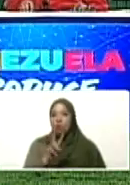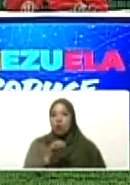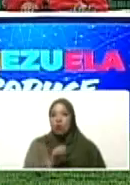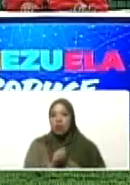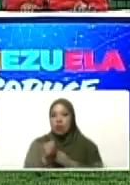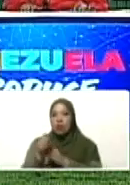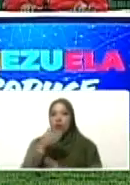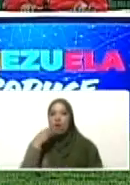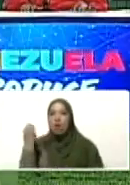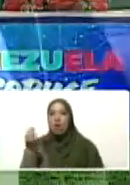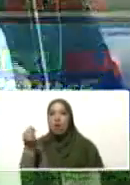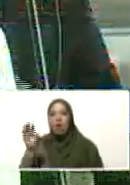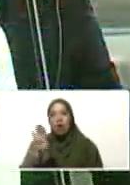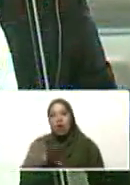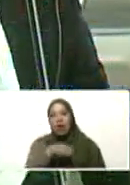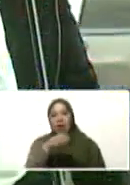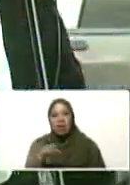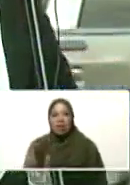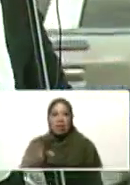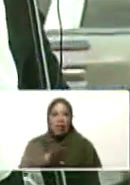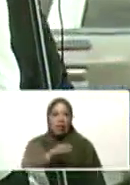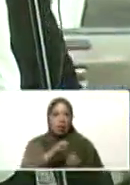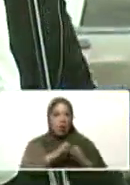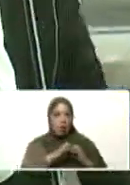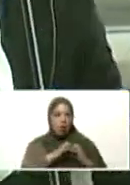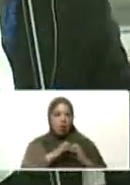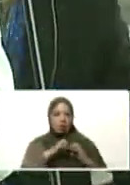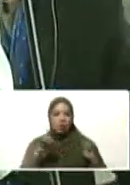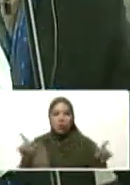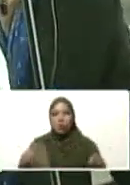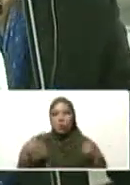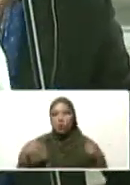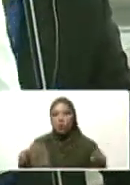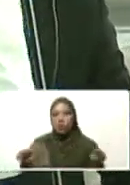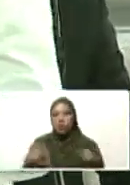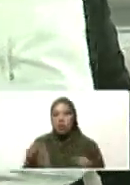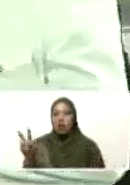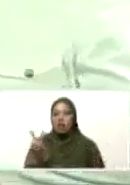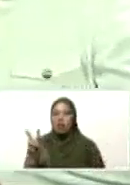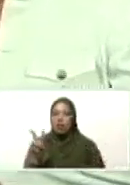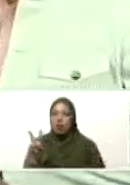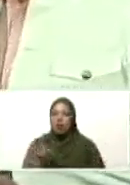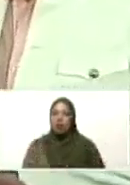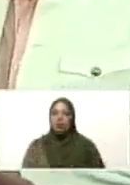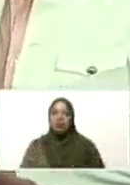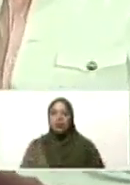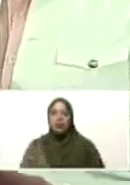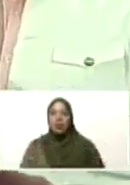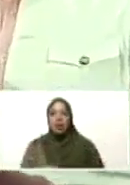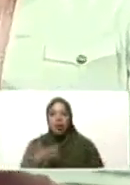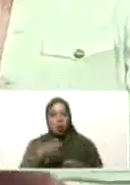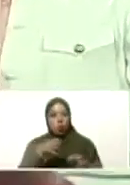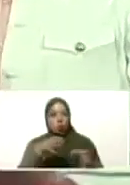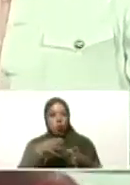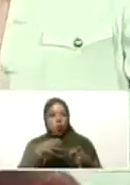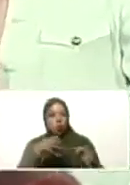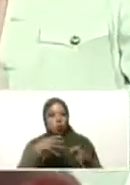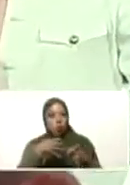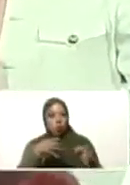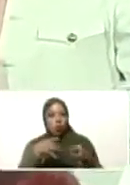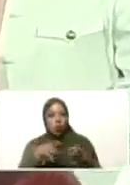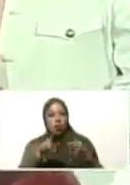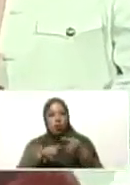joven cantante, acompañado por Manuel Zambrano en el arpa, Marco Zambrano en el